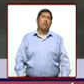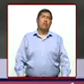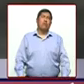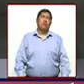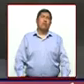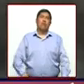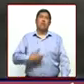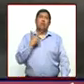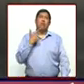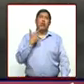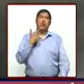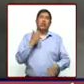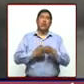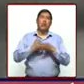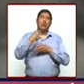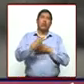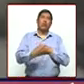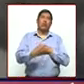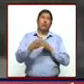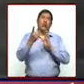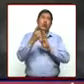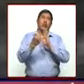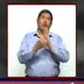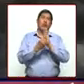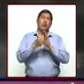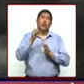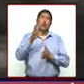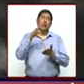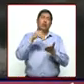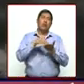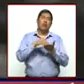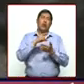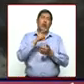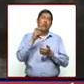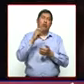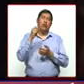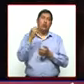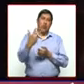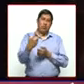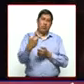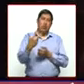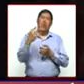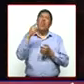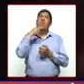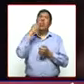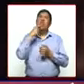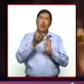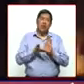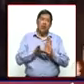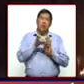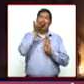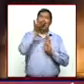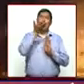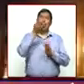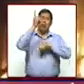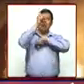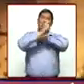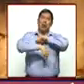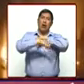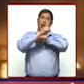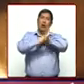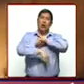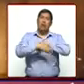El 21 de agosto pasado se promulgó el Decreto Supremo 5203, que busca elevar la sanción económica